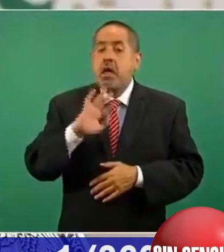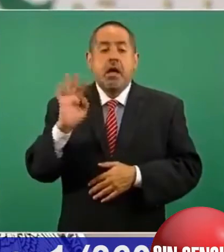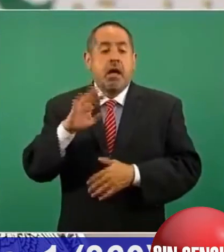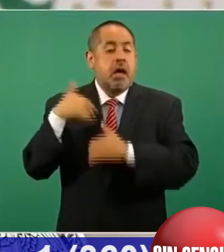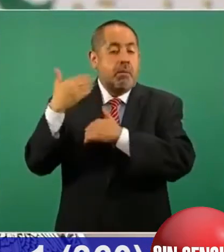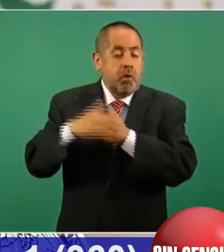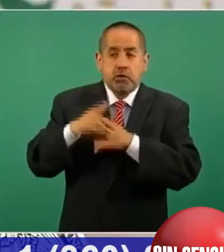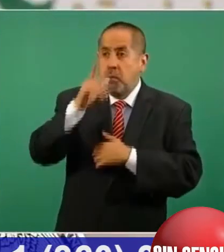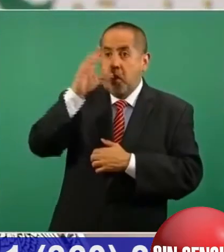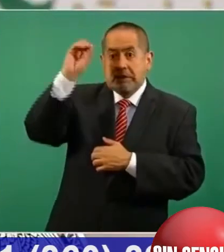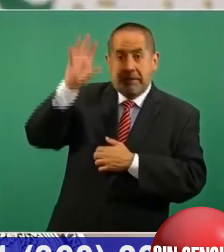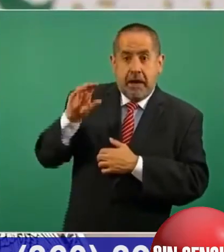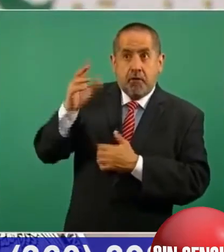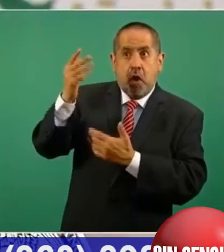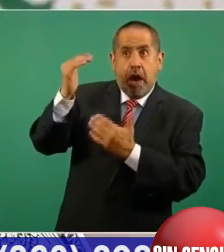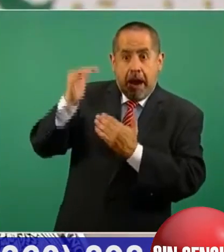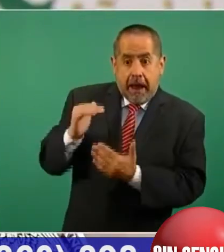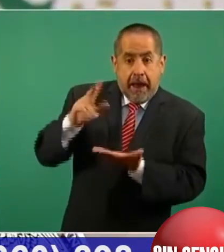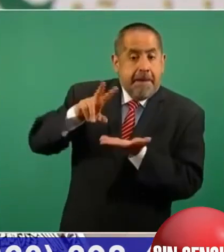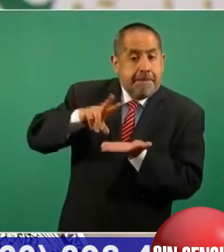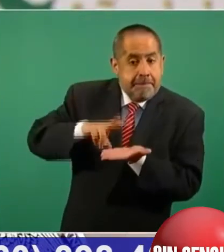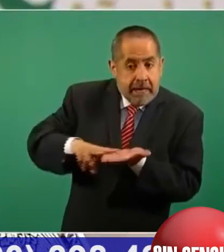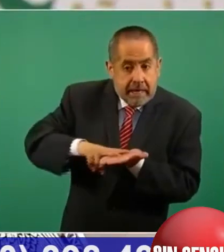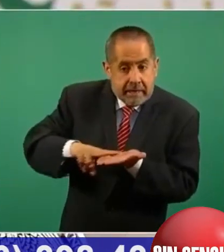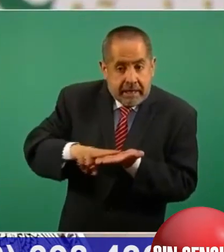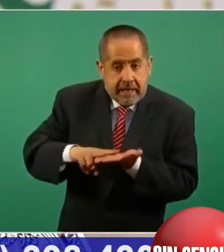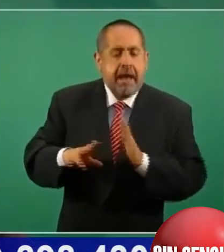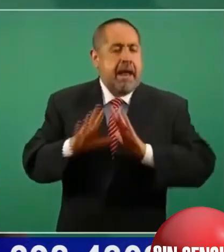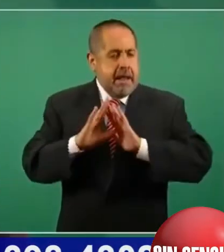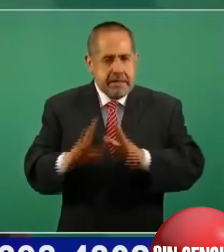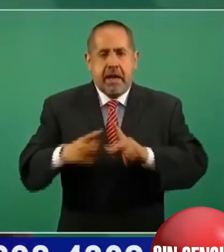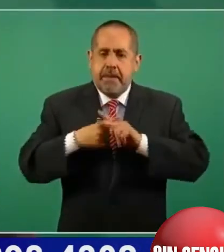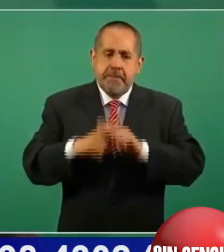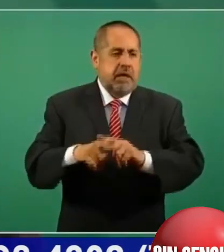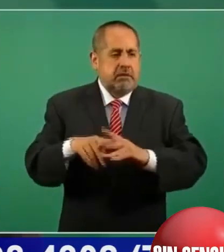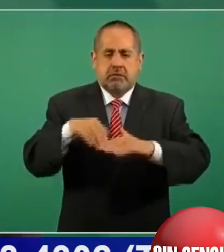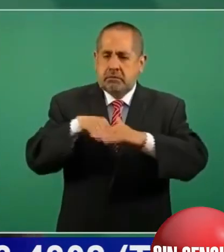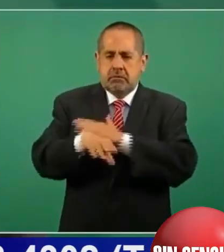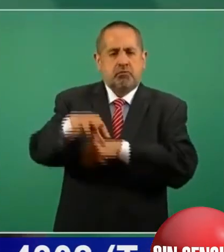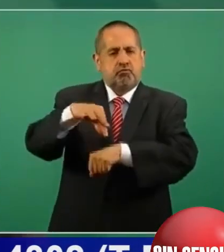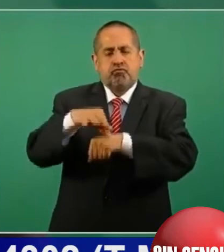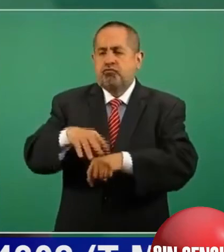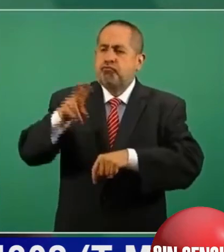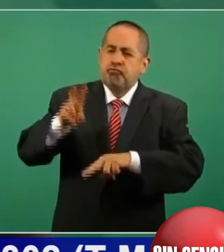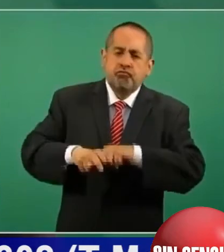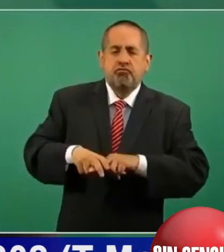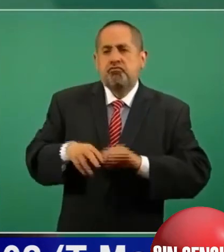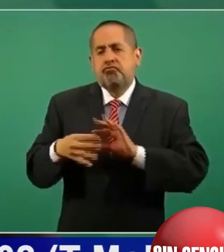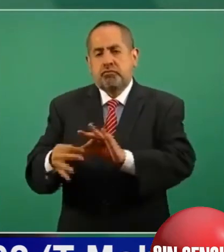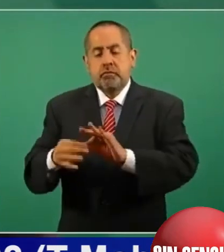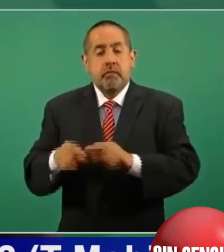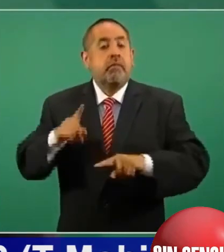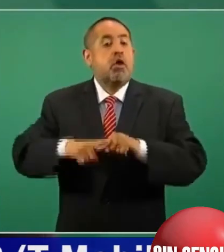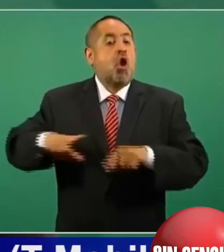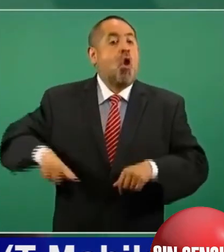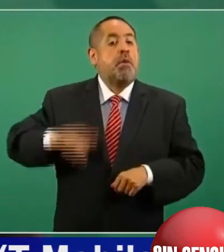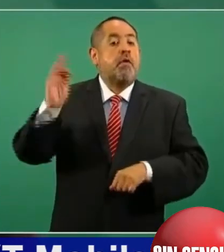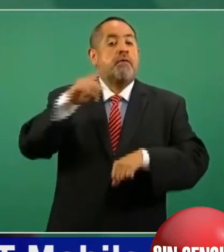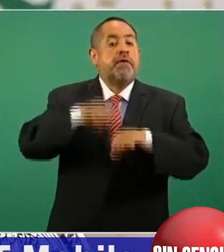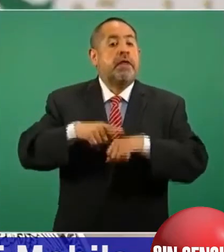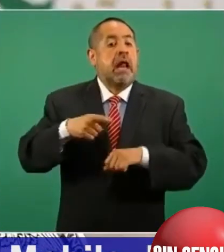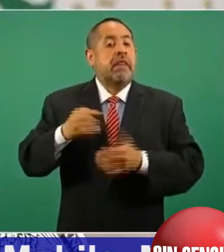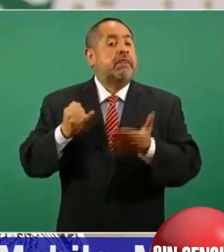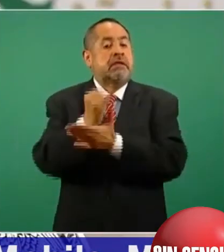a verde, ya se puede iniciar las clases presenciales. Es una decisión que no toma el gobierno federal. El